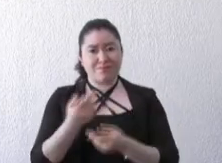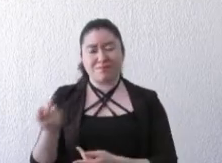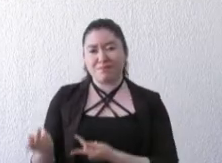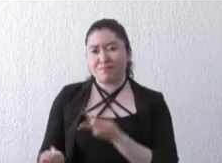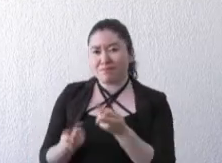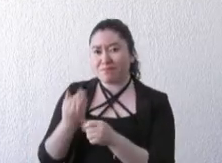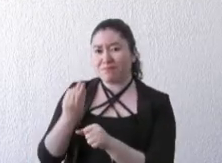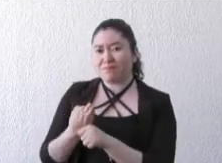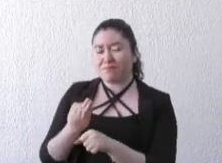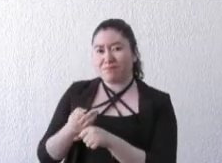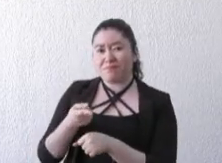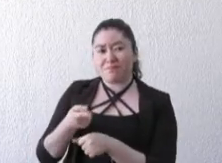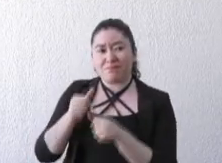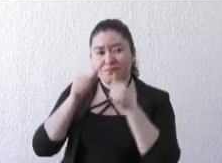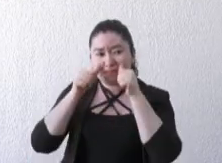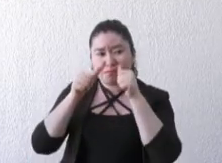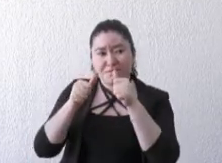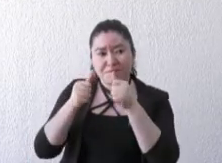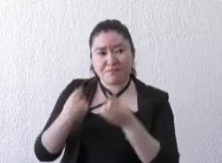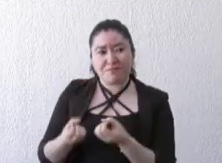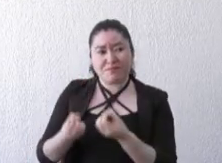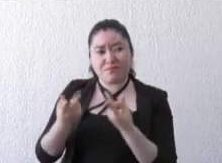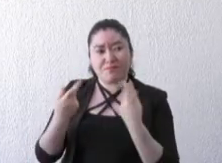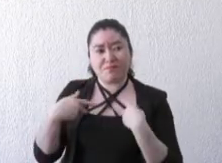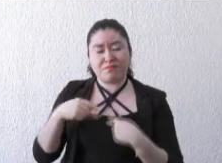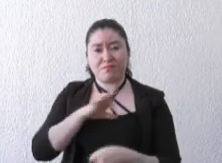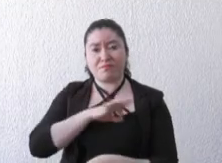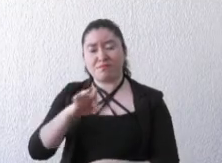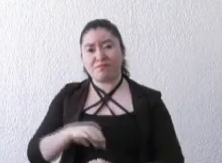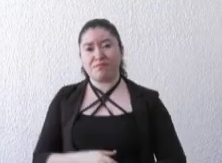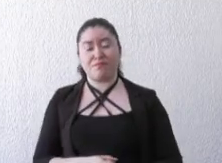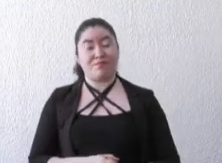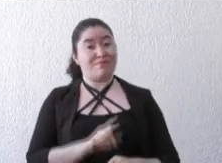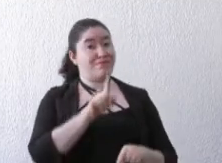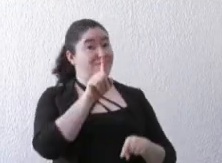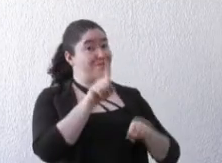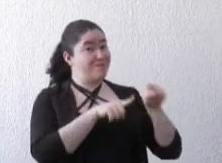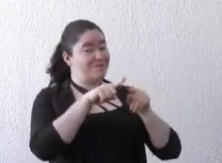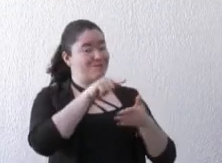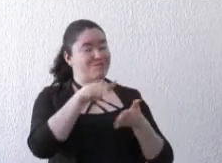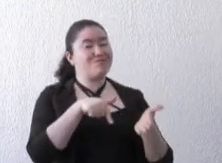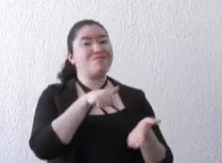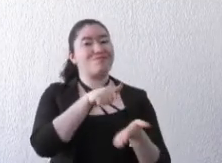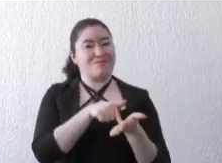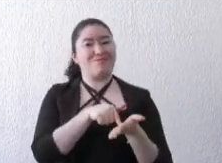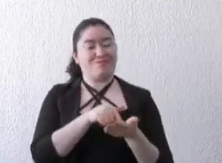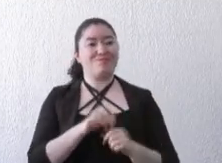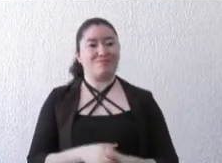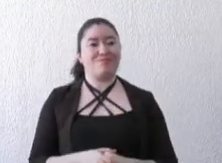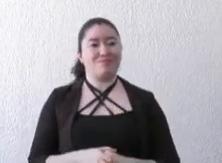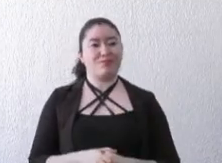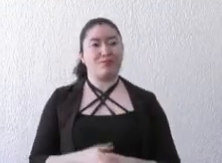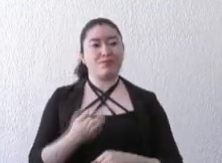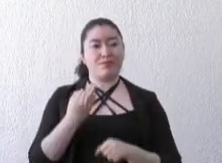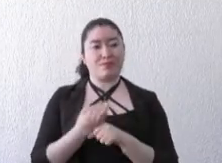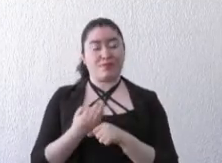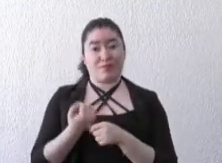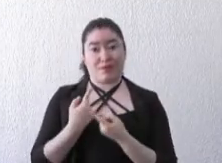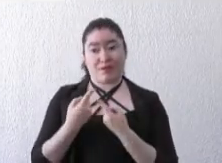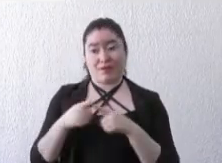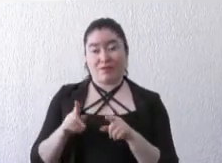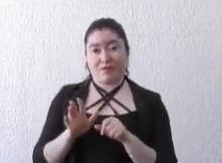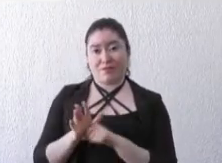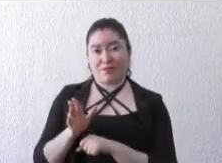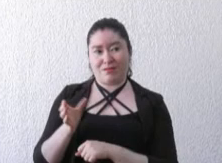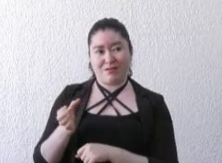capacidad de atención de este faro? Bueno, depende de los espacios. Justo una experiencia que acabamos de vivir en la